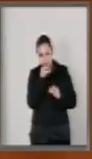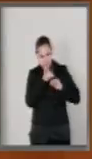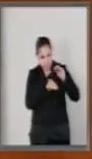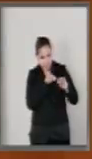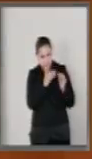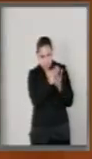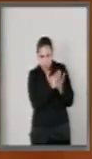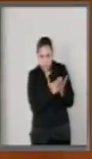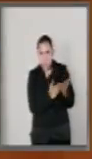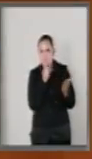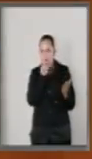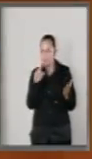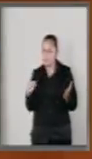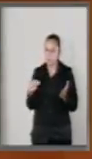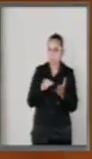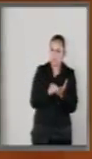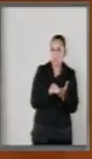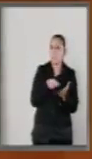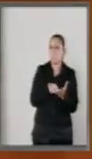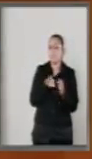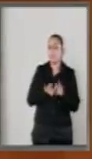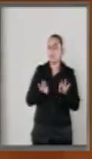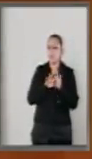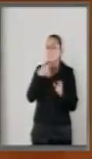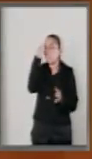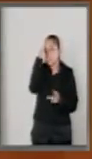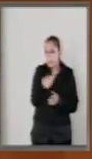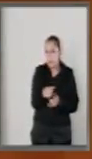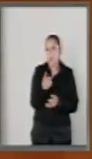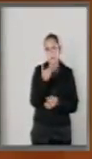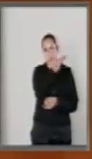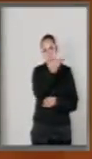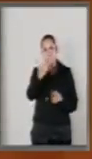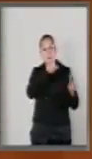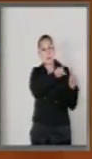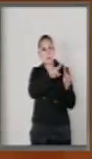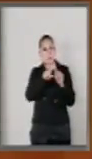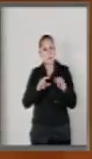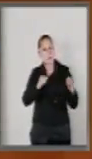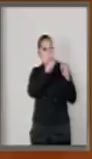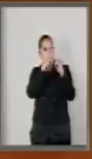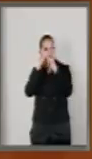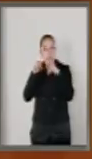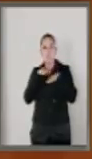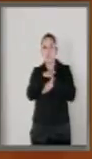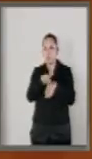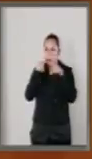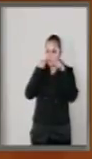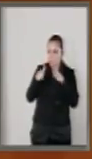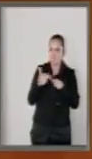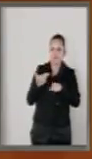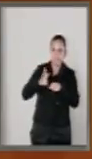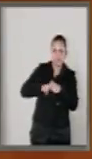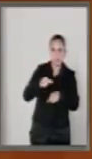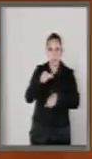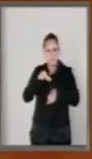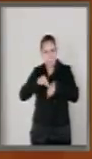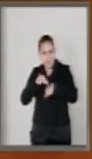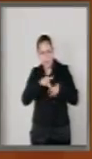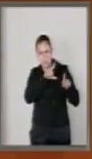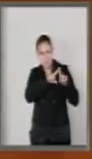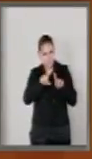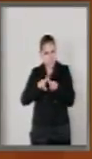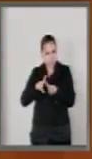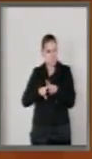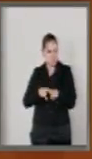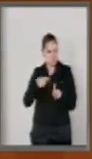busca que las instituciones de salud del Estado mexicano coadyuven desde sus atribuciones y desde una